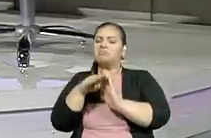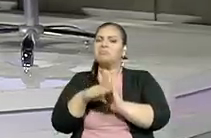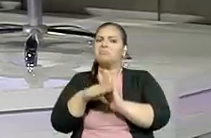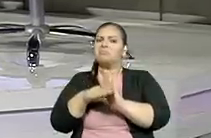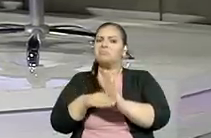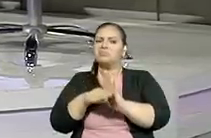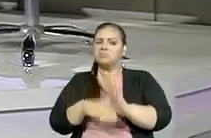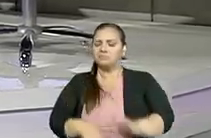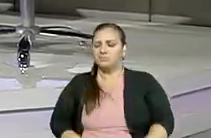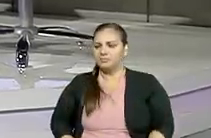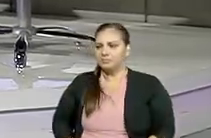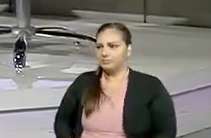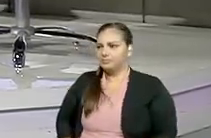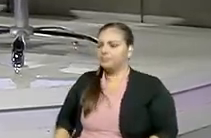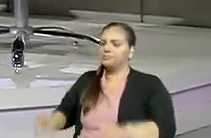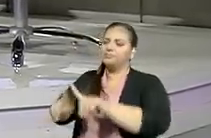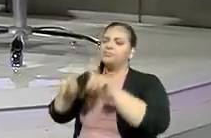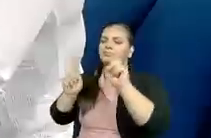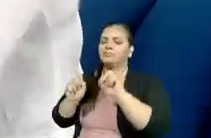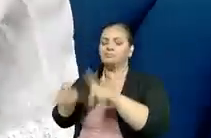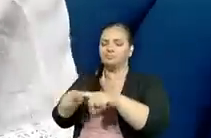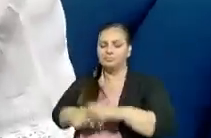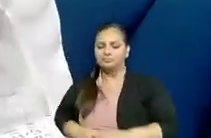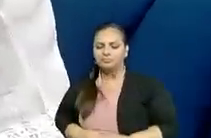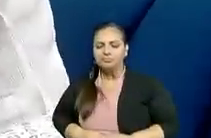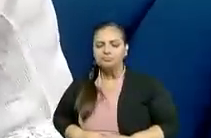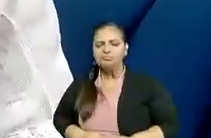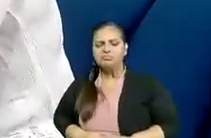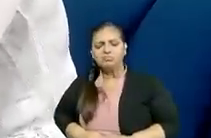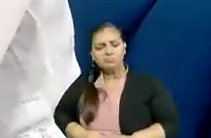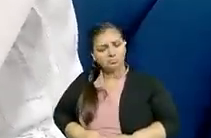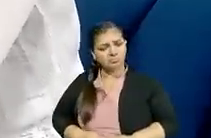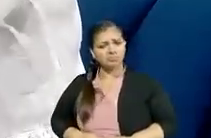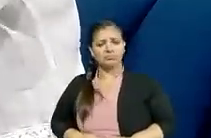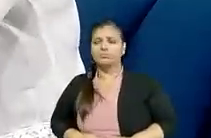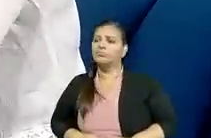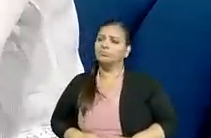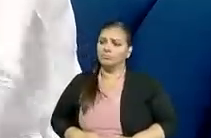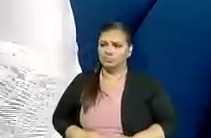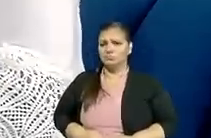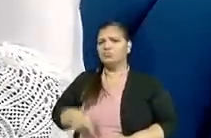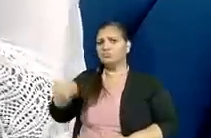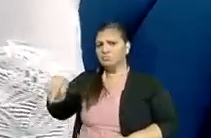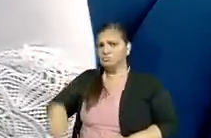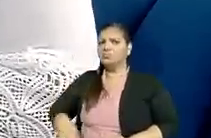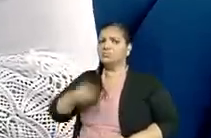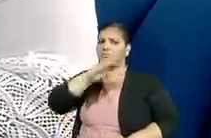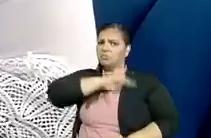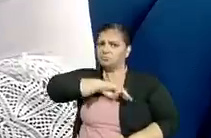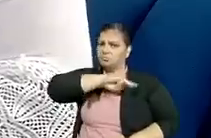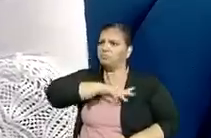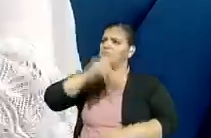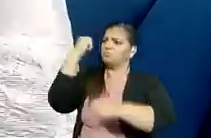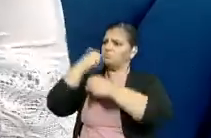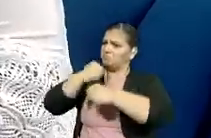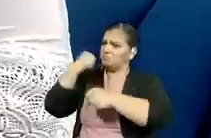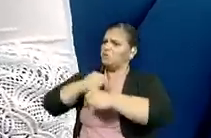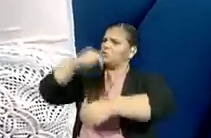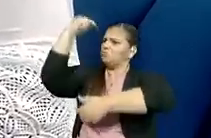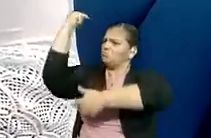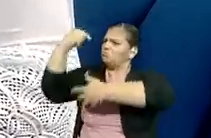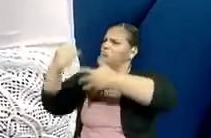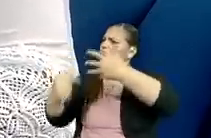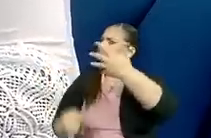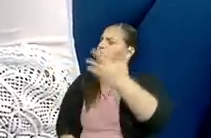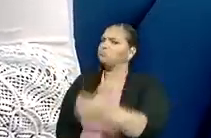impuestos en Guayaquil no suben, bajan. Abogado, esto me lleva a hacerle una repregunta. Si es tan sencilla la fórmula, así como